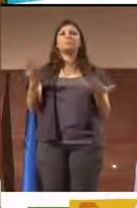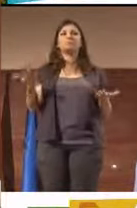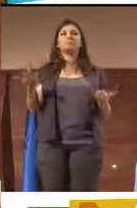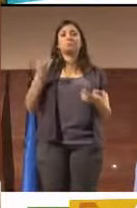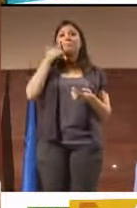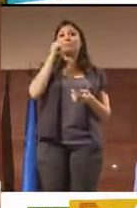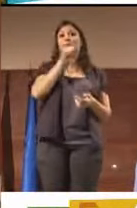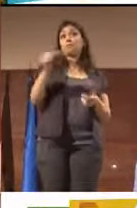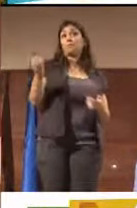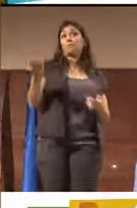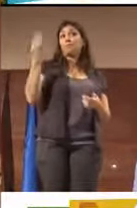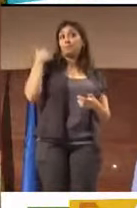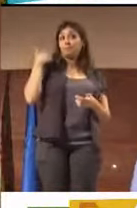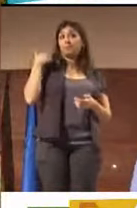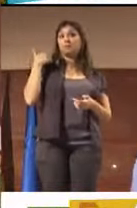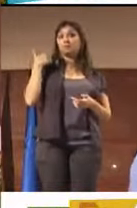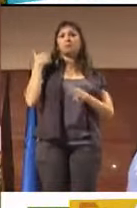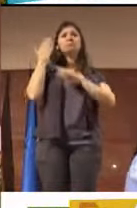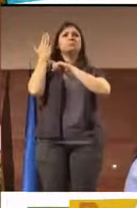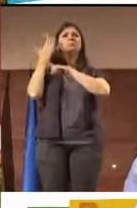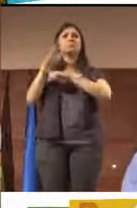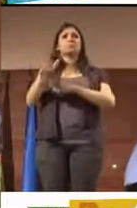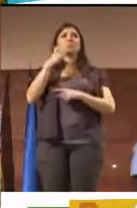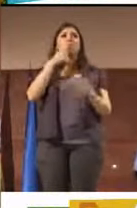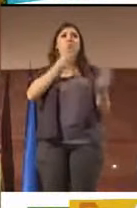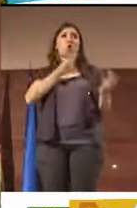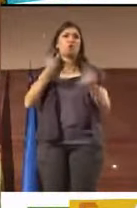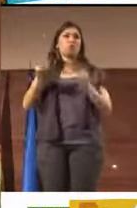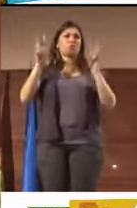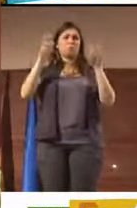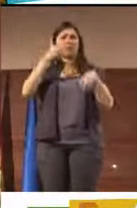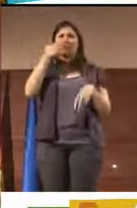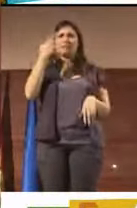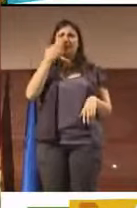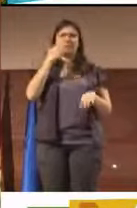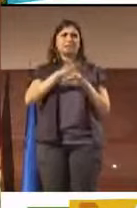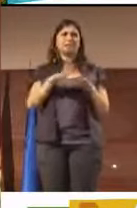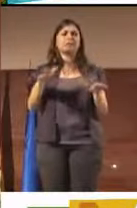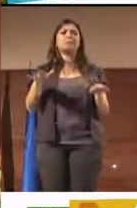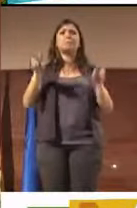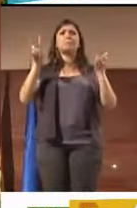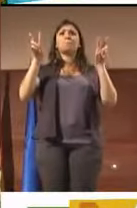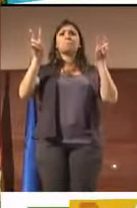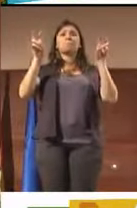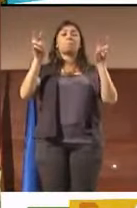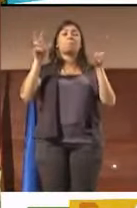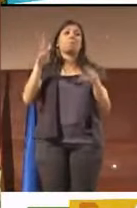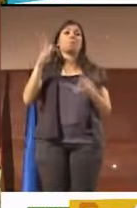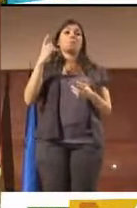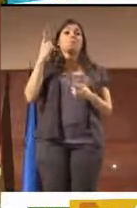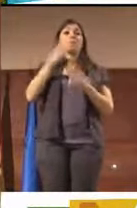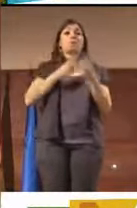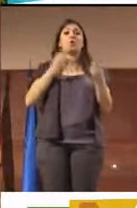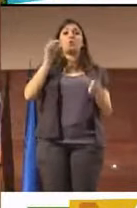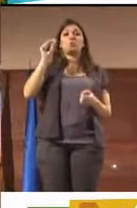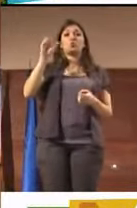semana pasada presentábamos en Logroño un tema muy interesante, se llamaba, bueno, eran los premios